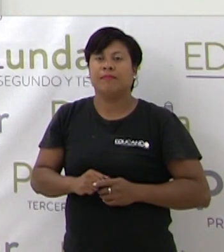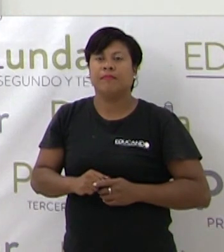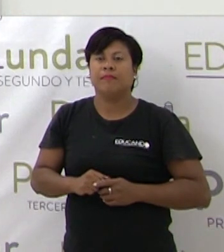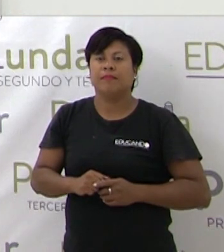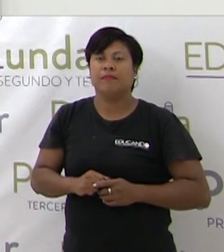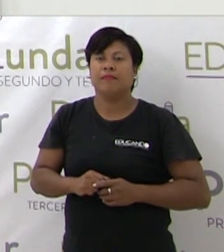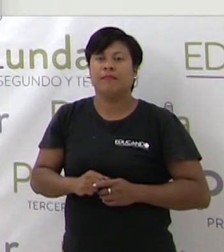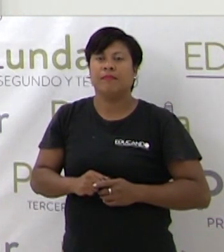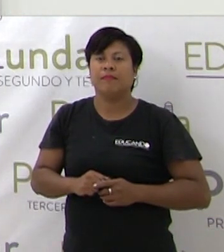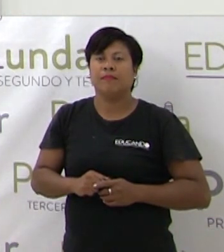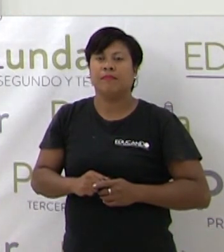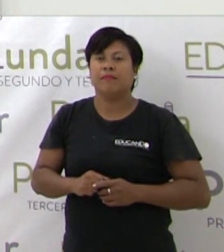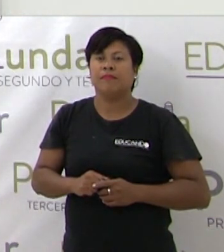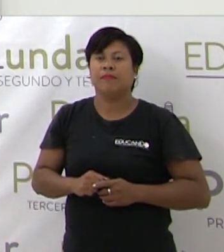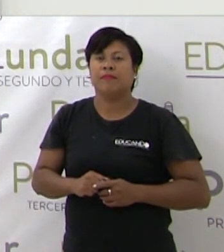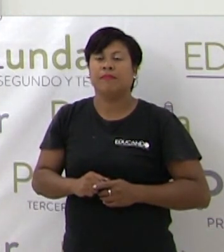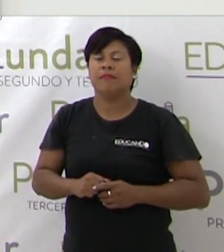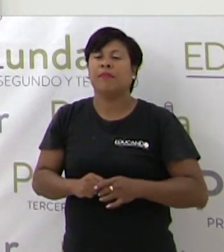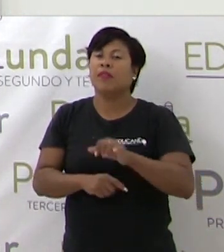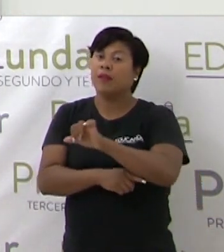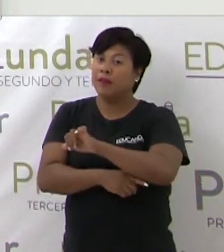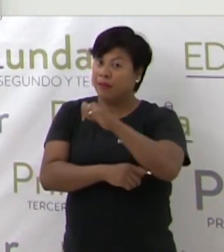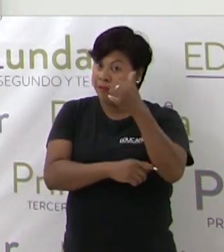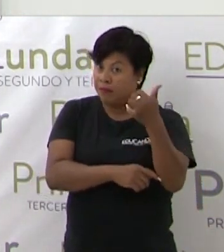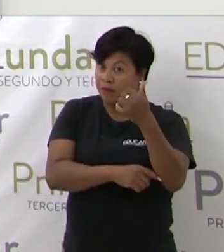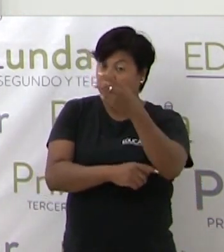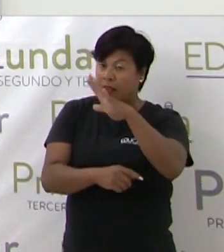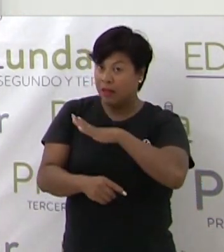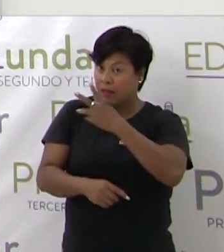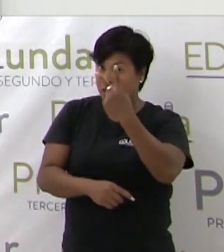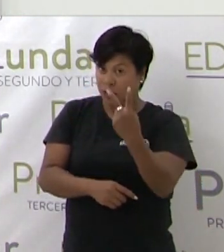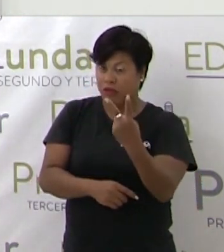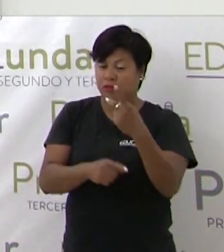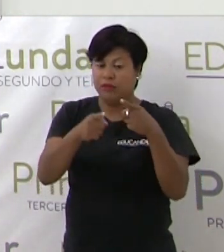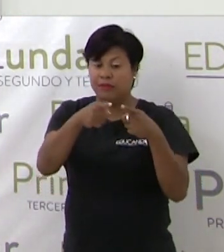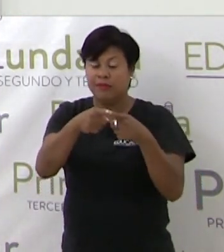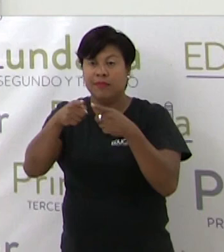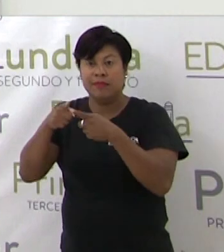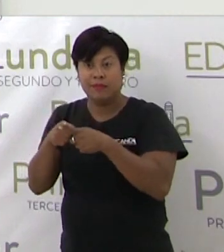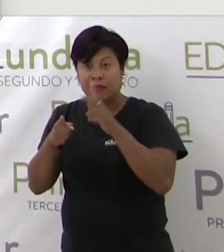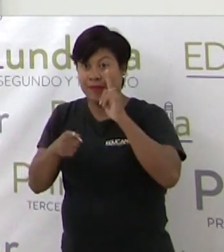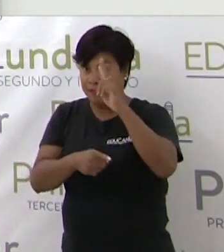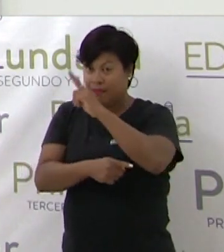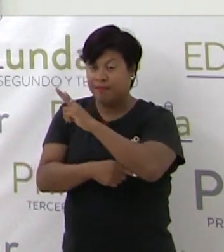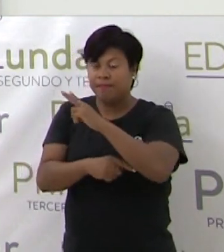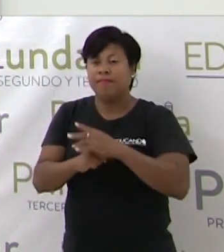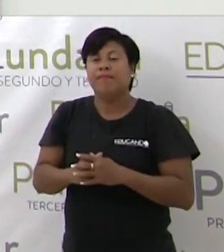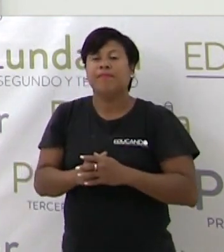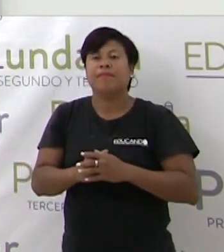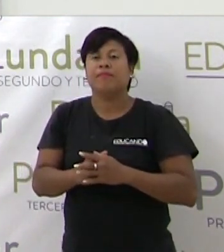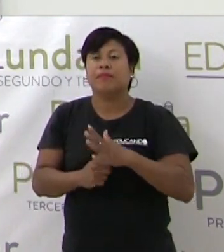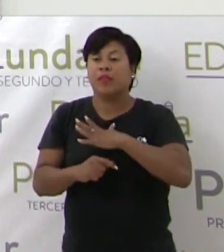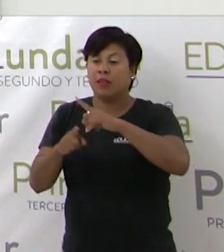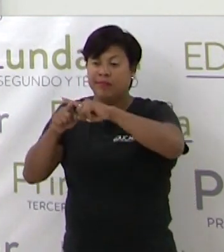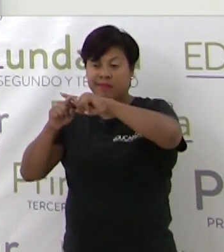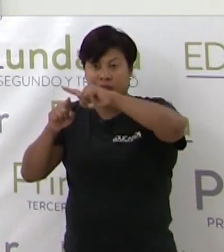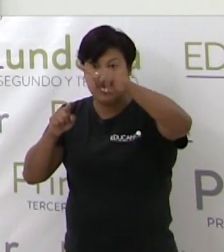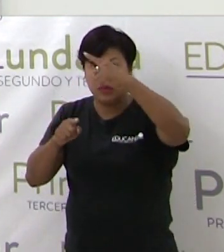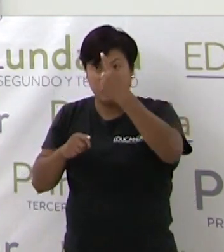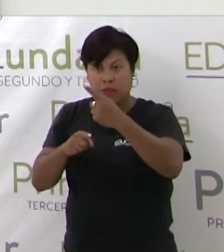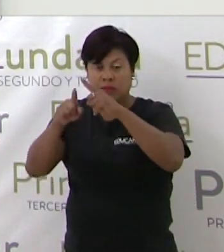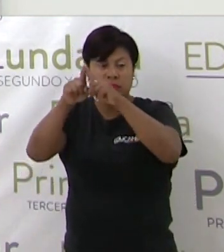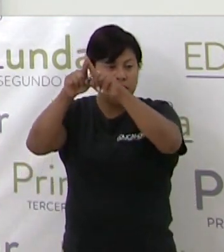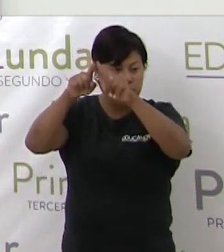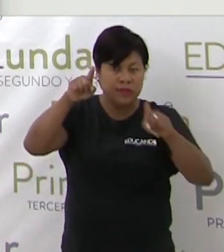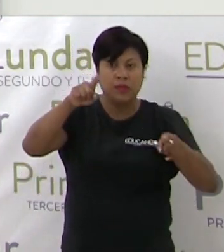Y ahí lo tenemos. Son 2 lados. Si se dan cuenta, aquí ahorita